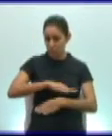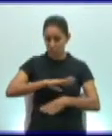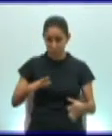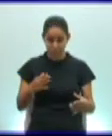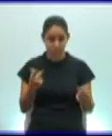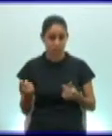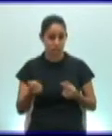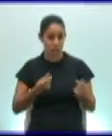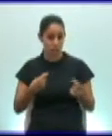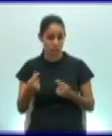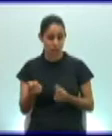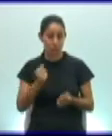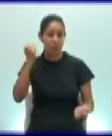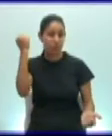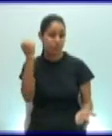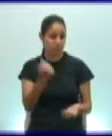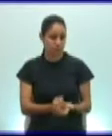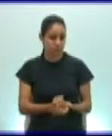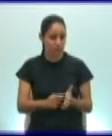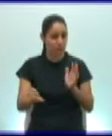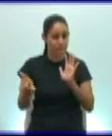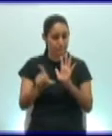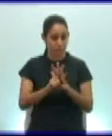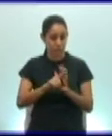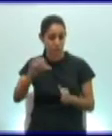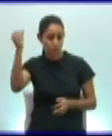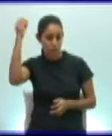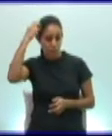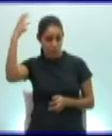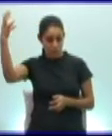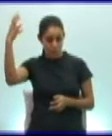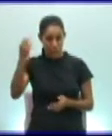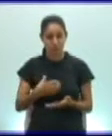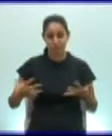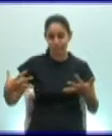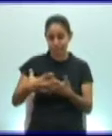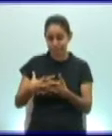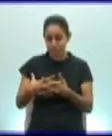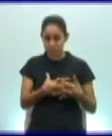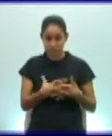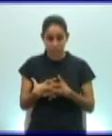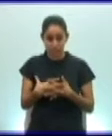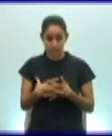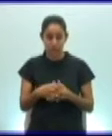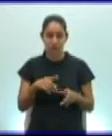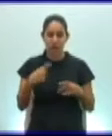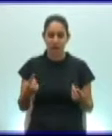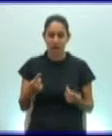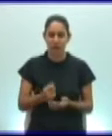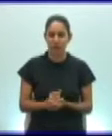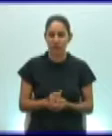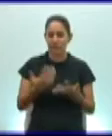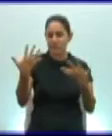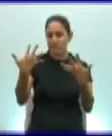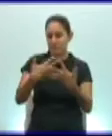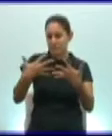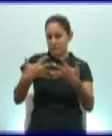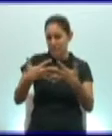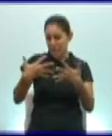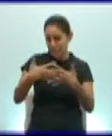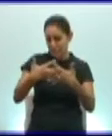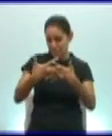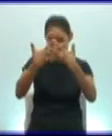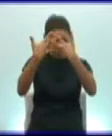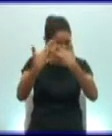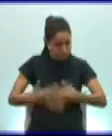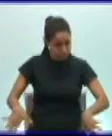autorizado y ya legalmente establecido por el gobierno norteamericano. Pero ya tenemos un paso importante, el rompimiento de las relaciones diplomáticas, y esto